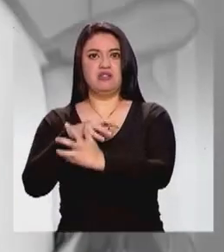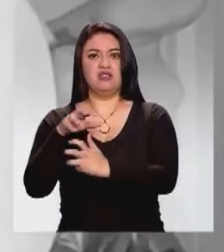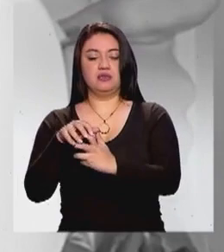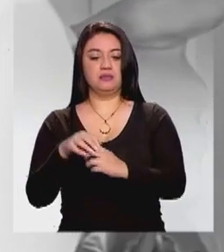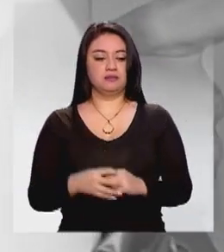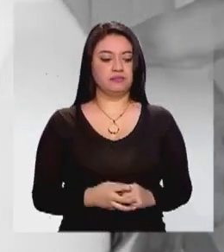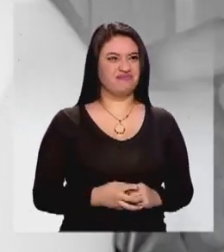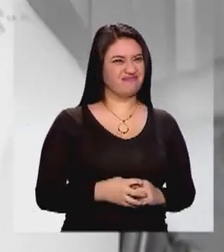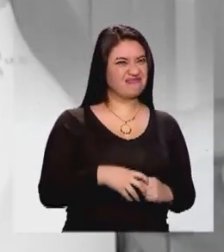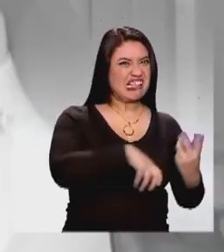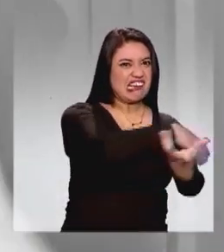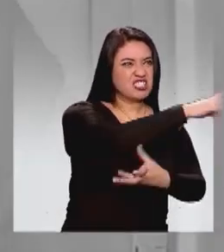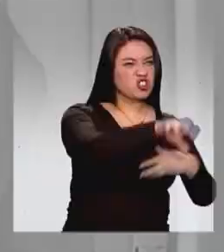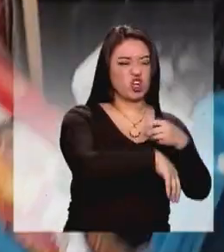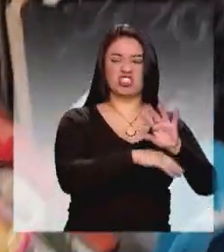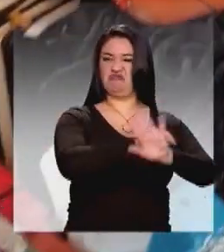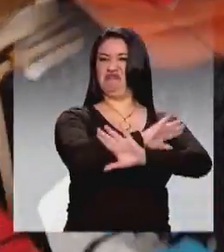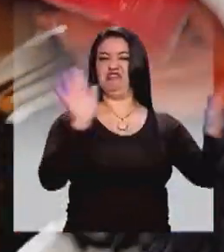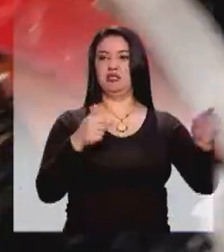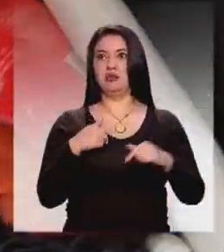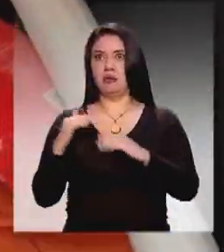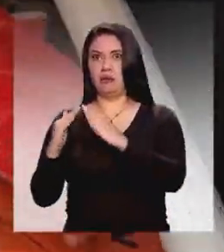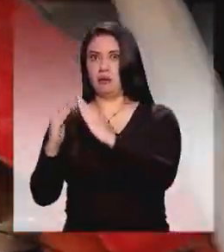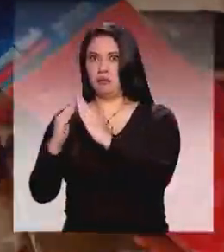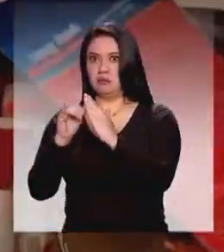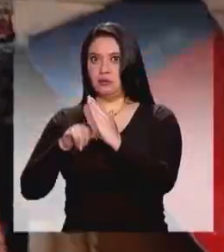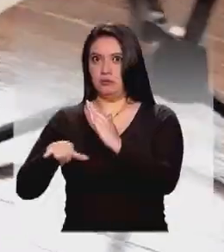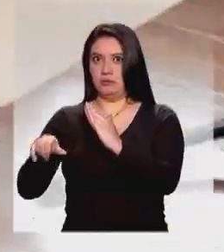Este desorden tan feo.